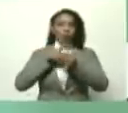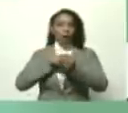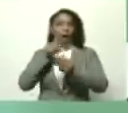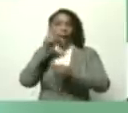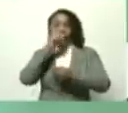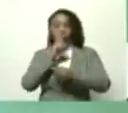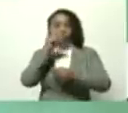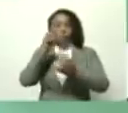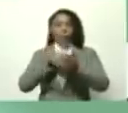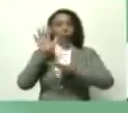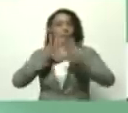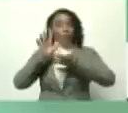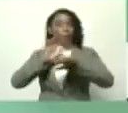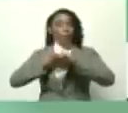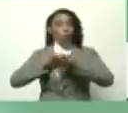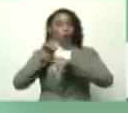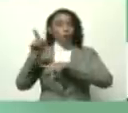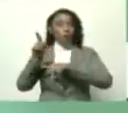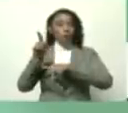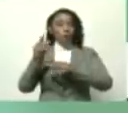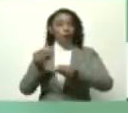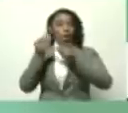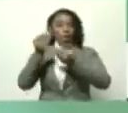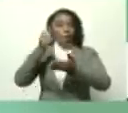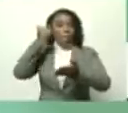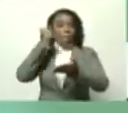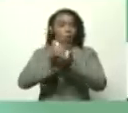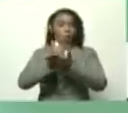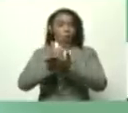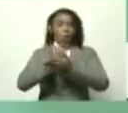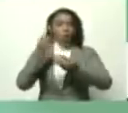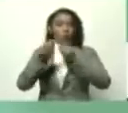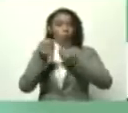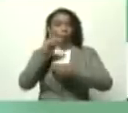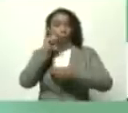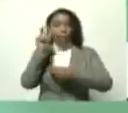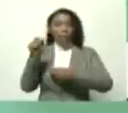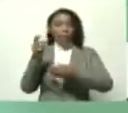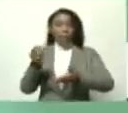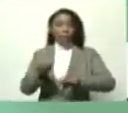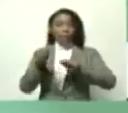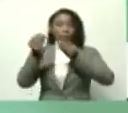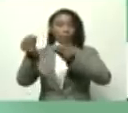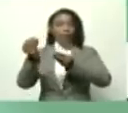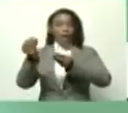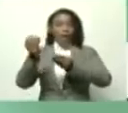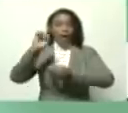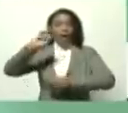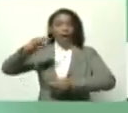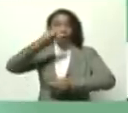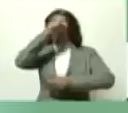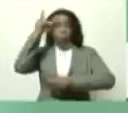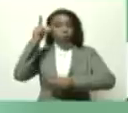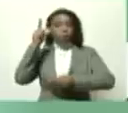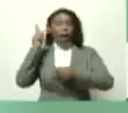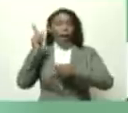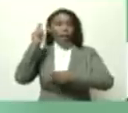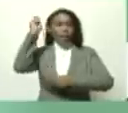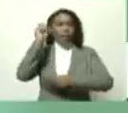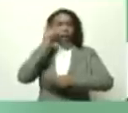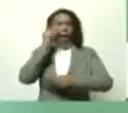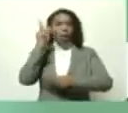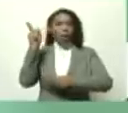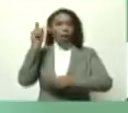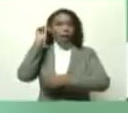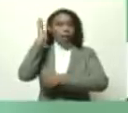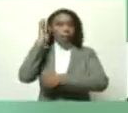eso fue electo diputado, por eso le dieron a un homicida y narcotraficante como Gilbert Caro. El premio que le dio Leopoldo López fue un puesto de diputado en